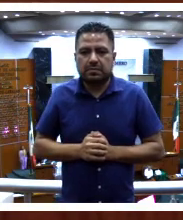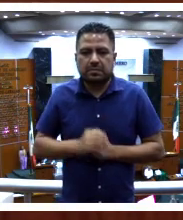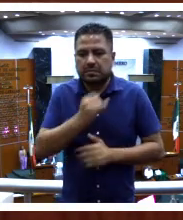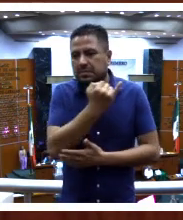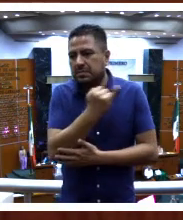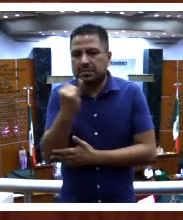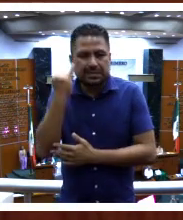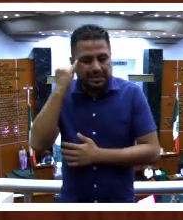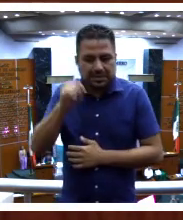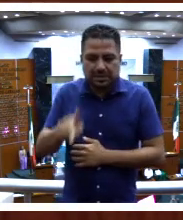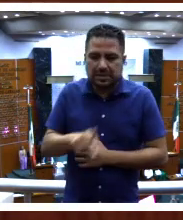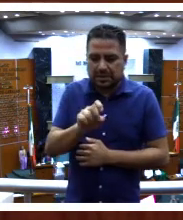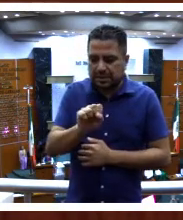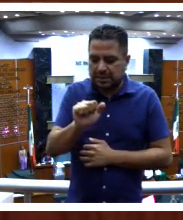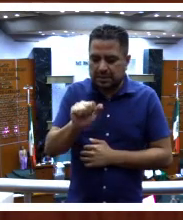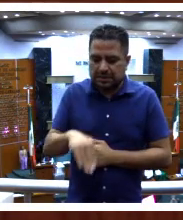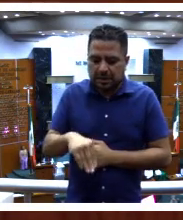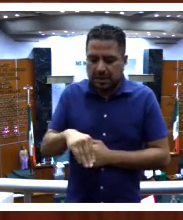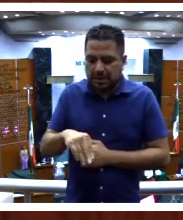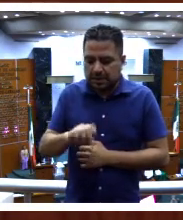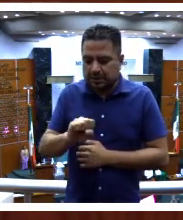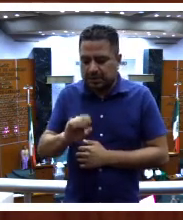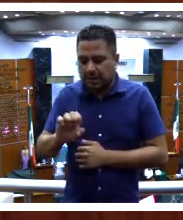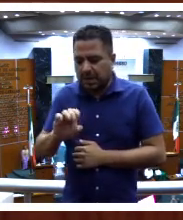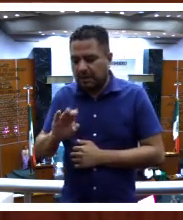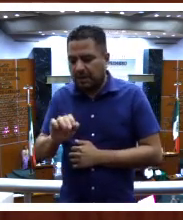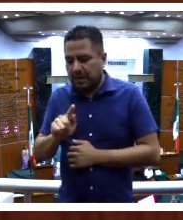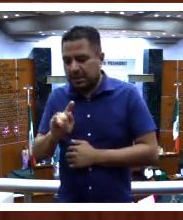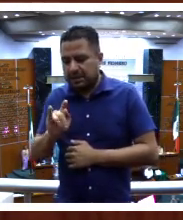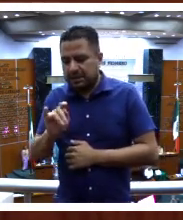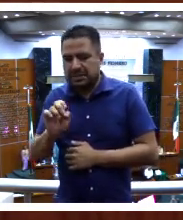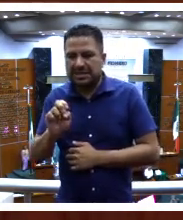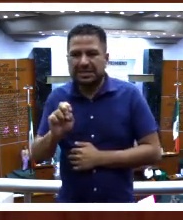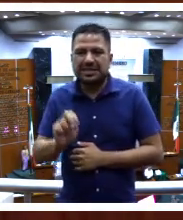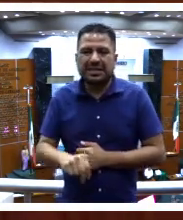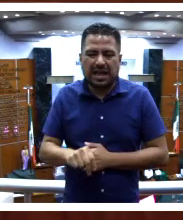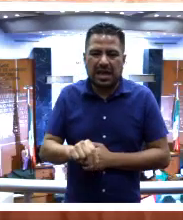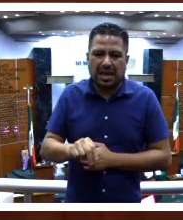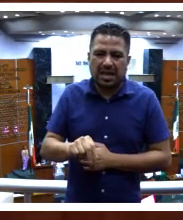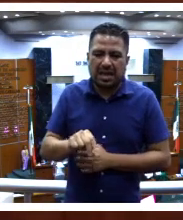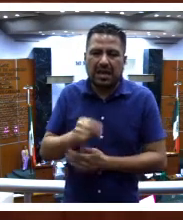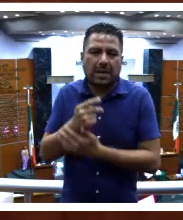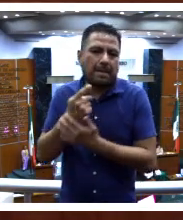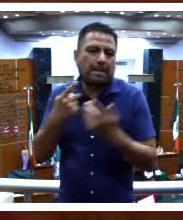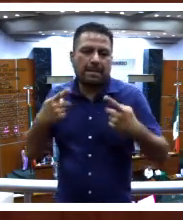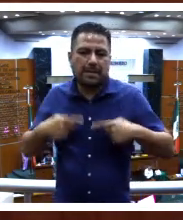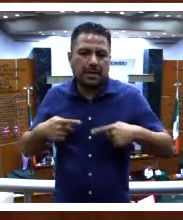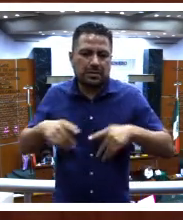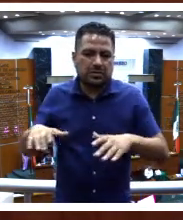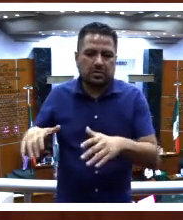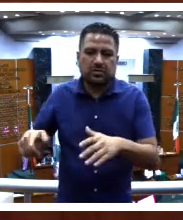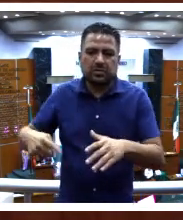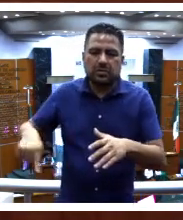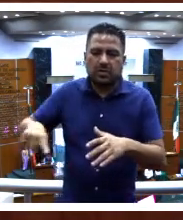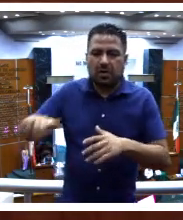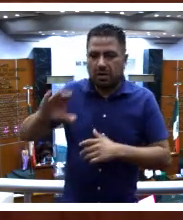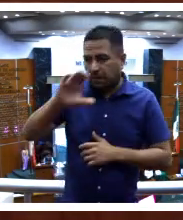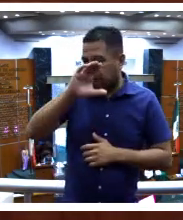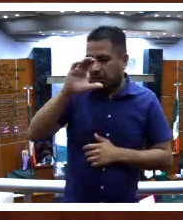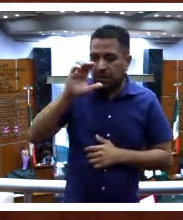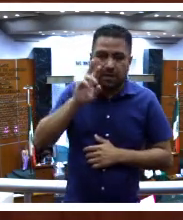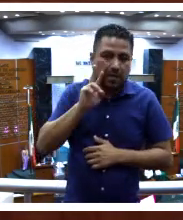preescolar indígena San Sebastián en Cochoapa el Grande, y que son los que aparecen, son ciudadanos de Cochoapa el Grande los que aparecen en la